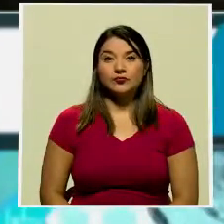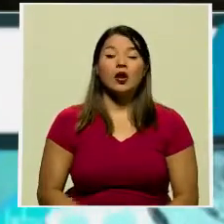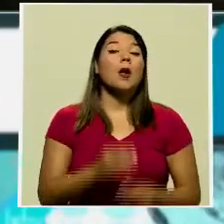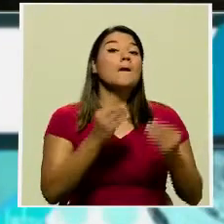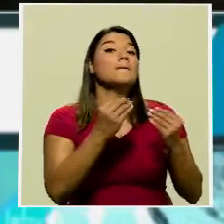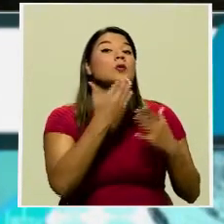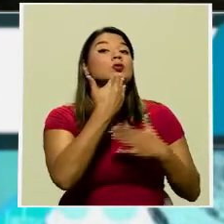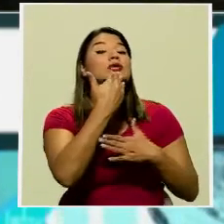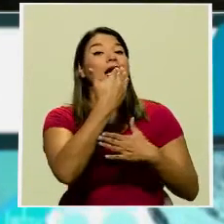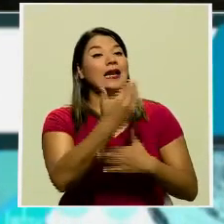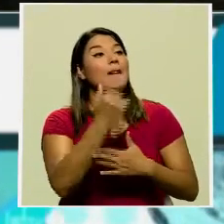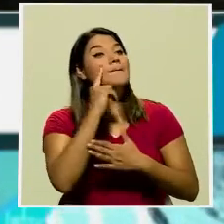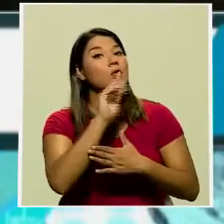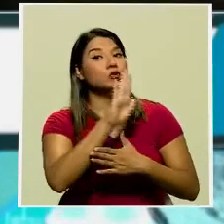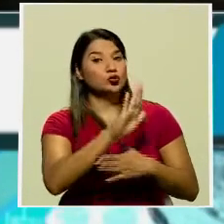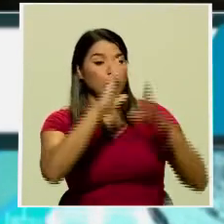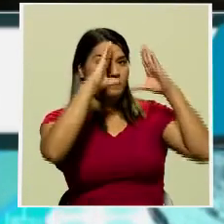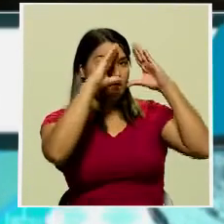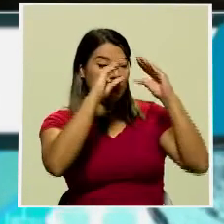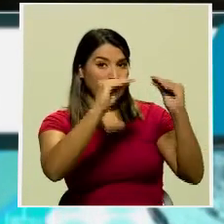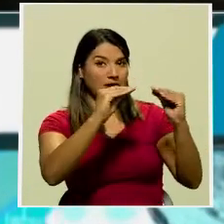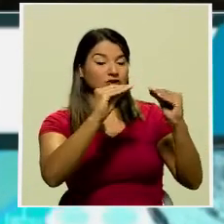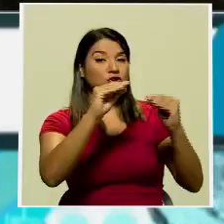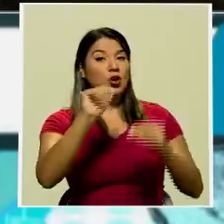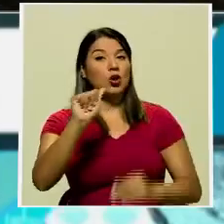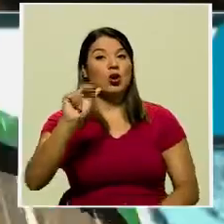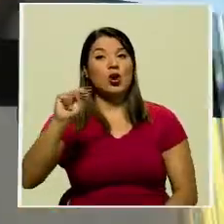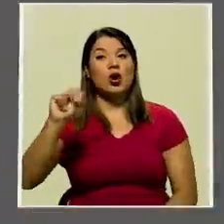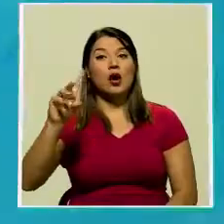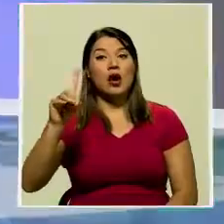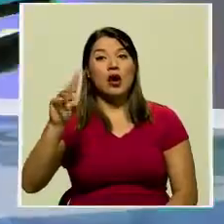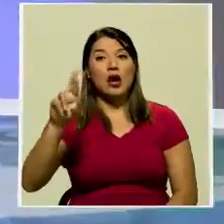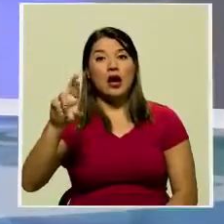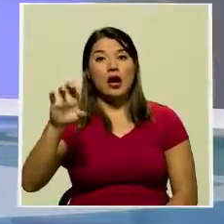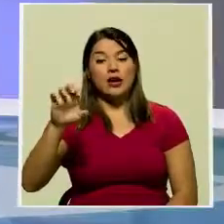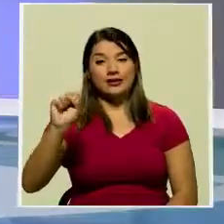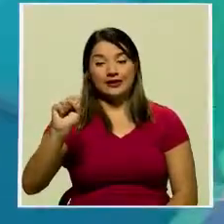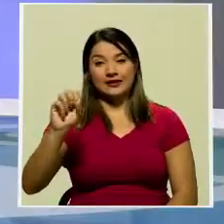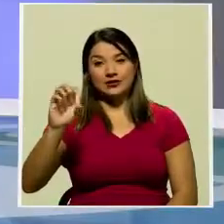Muchísimas gracias por esta información, Andrés Ortiz.